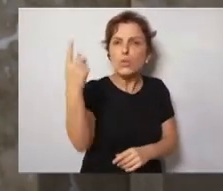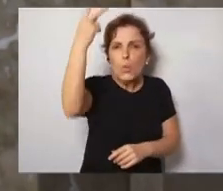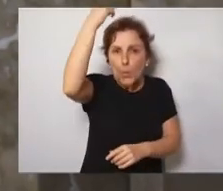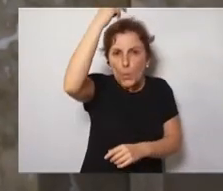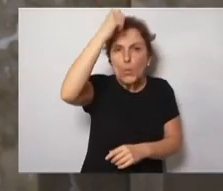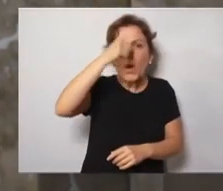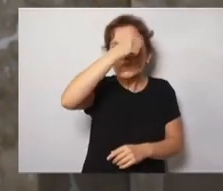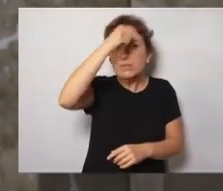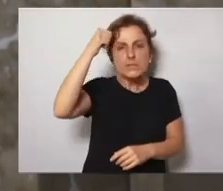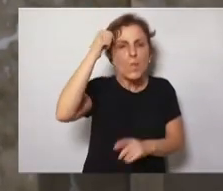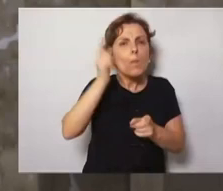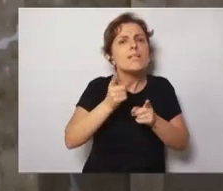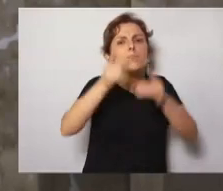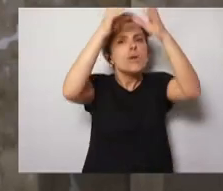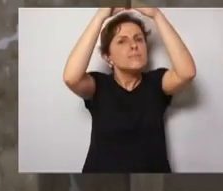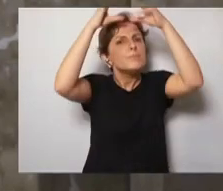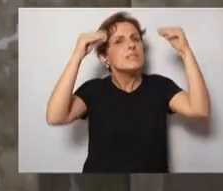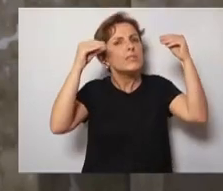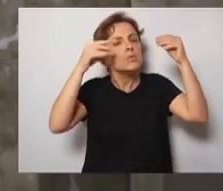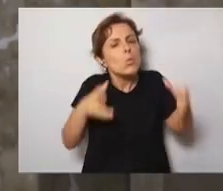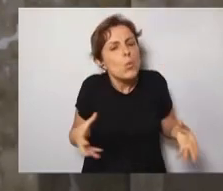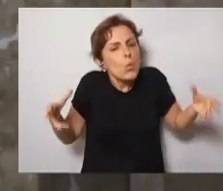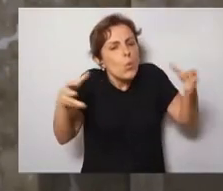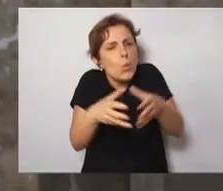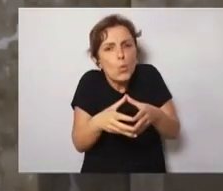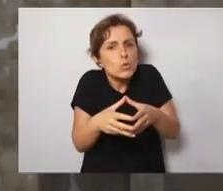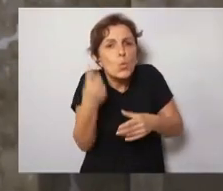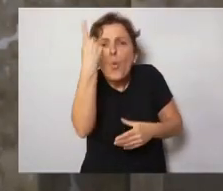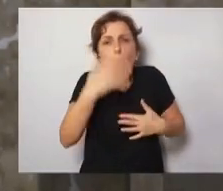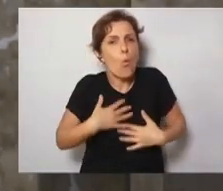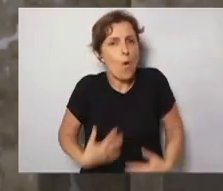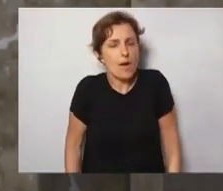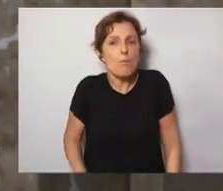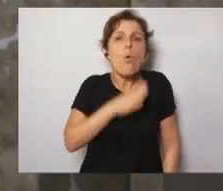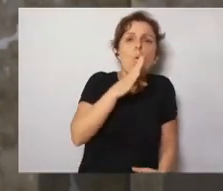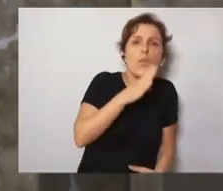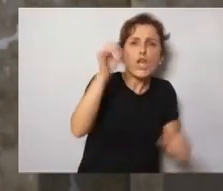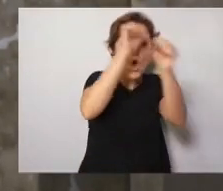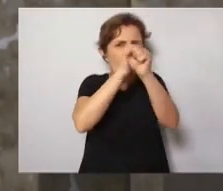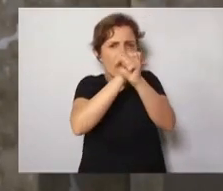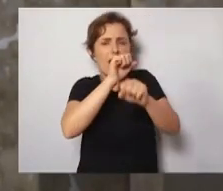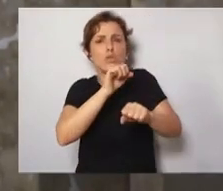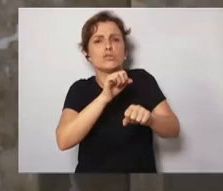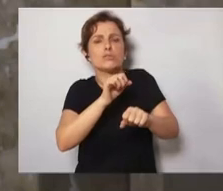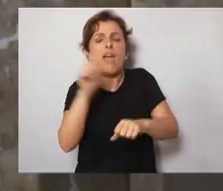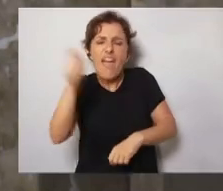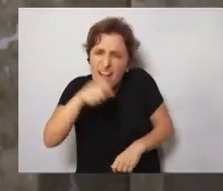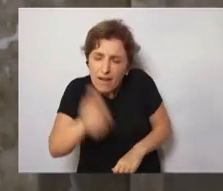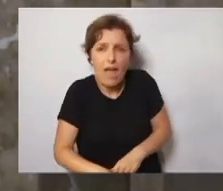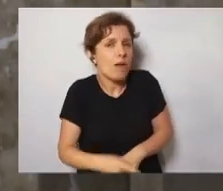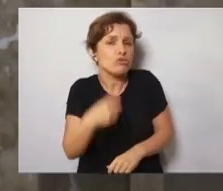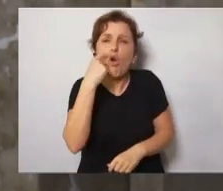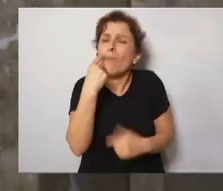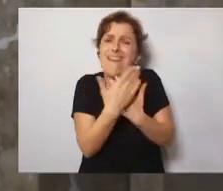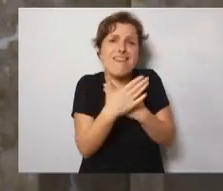para formar un solo cuerpo judíos y griegos esclavos y hombres libres y todos hemos vivido de un mismo